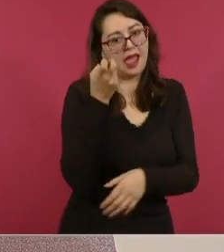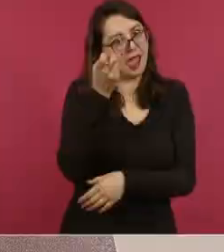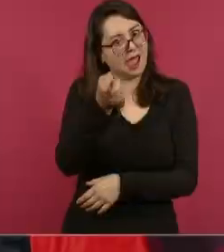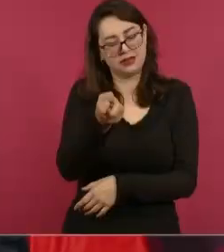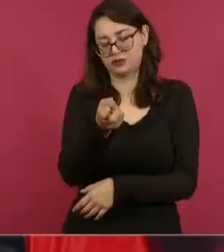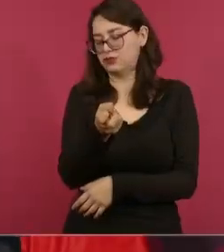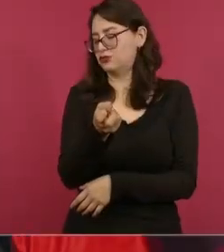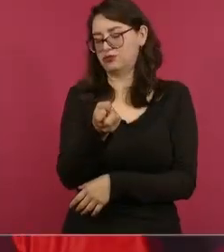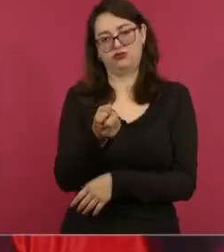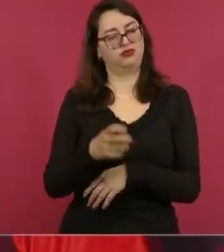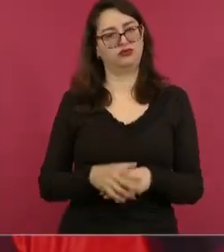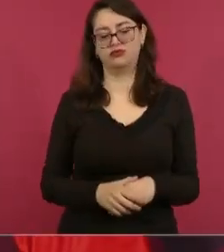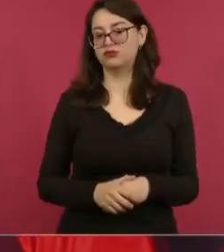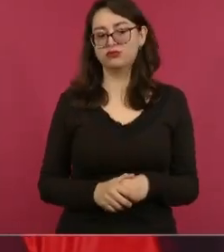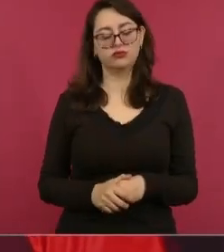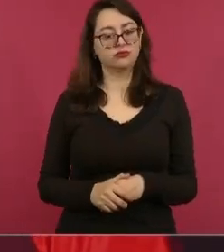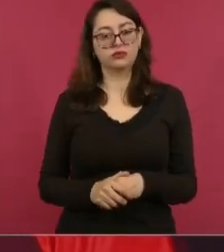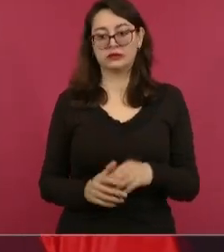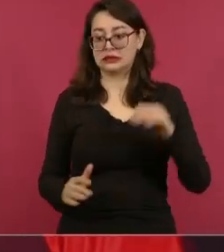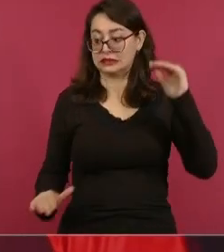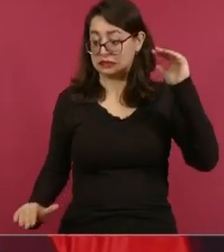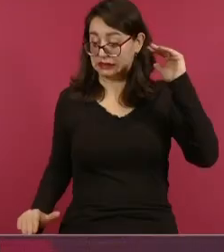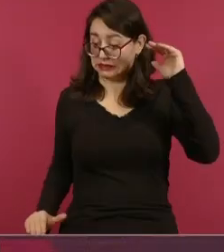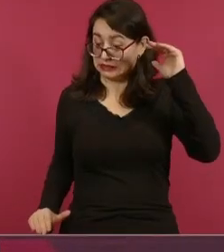que no significa